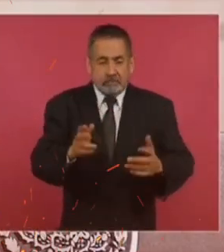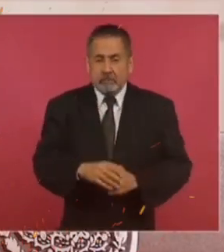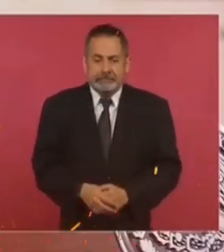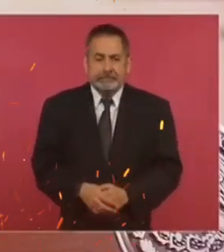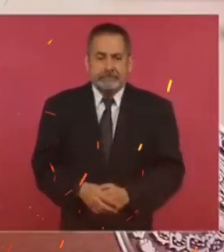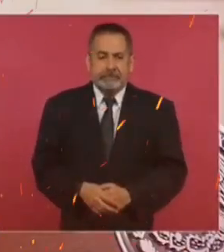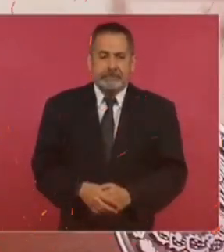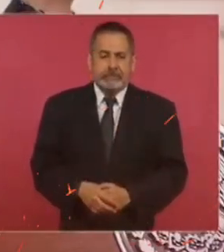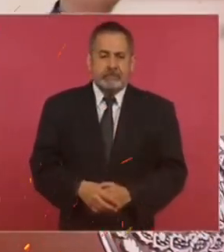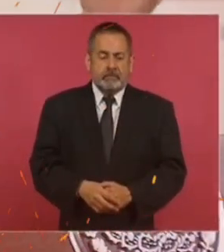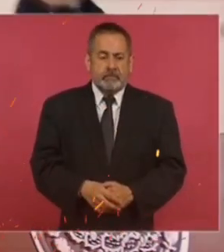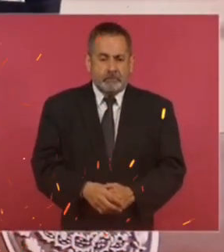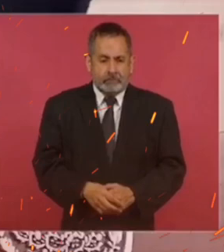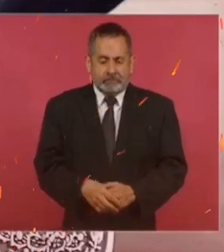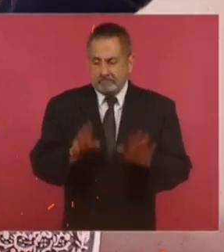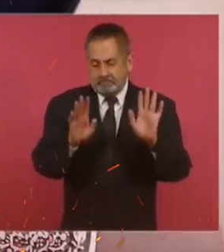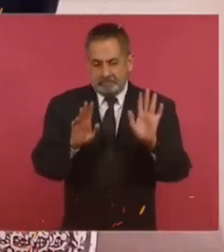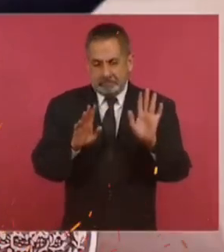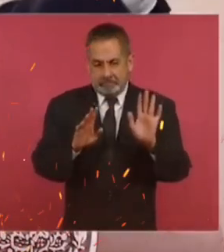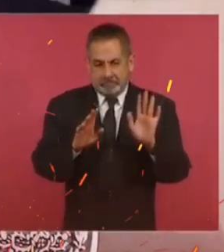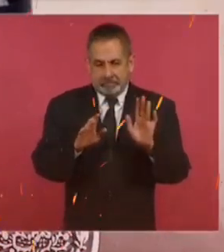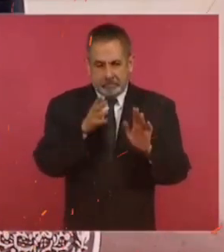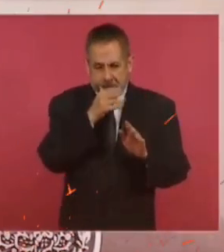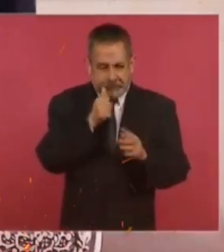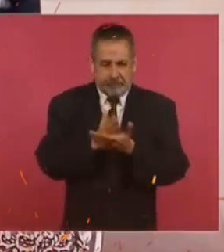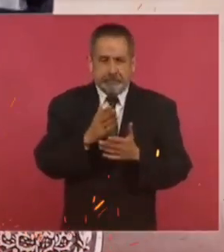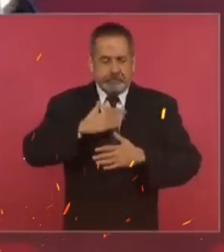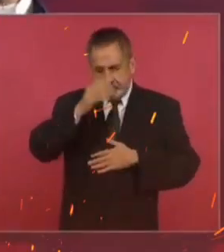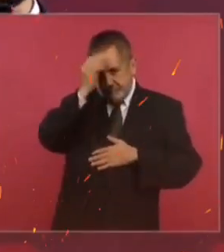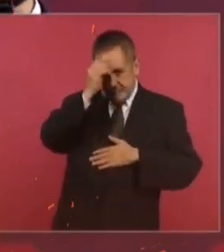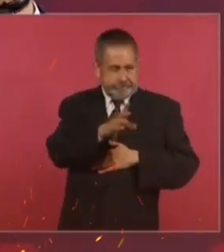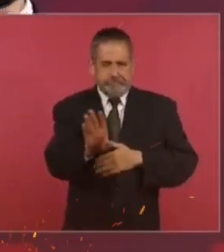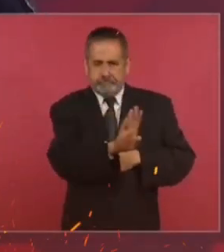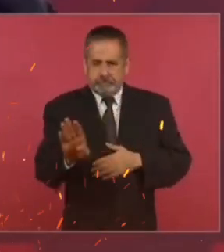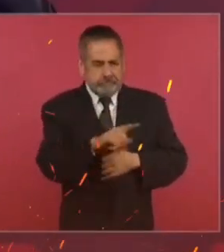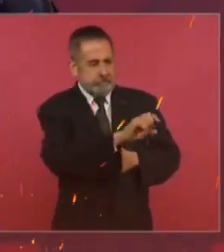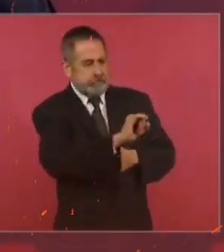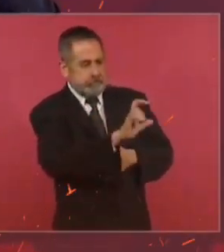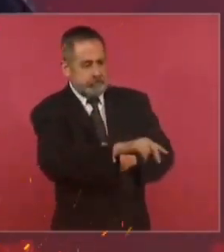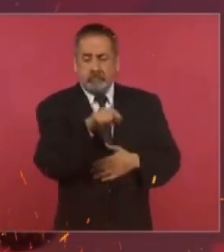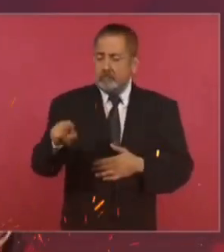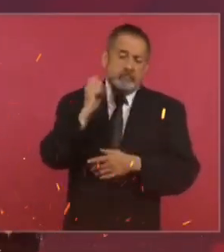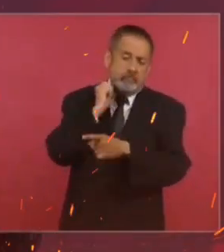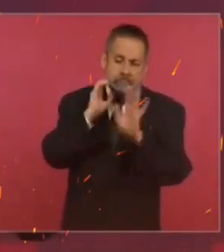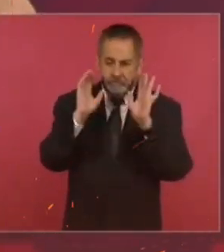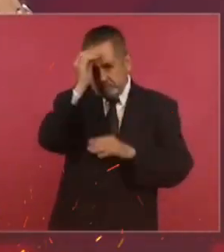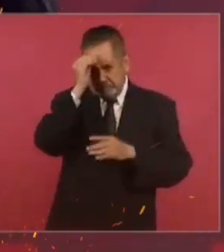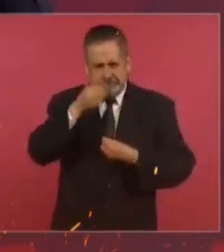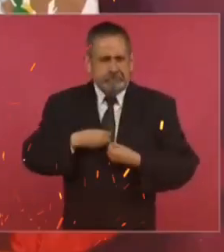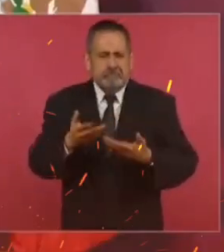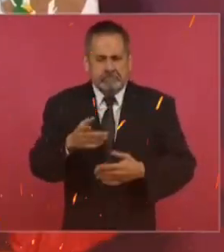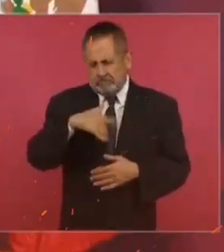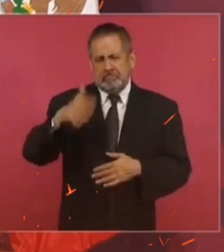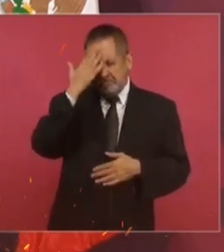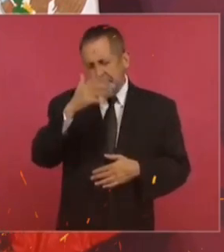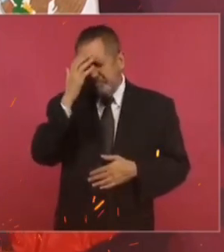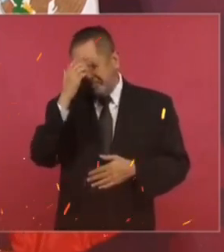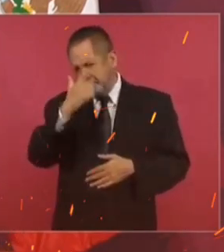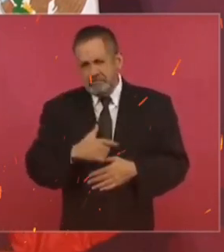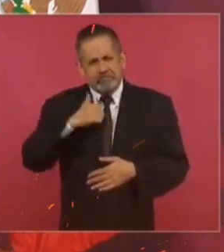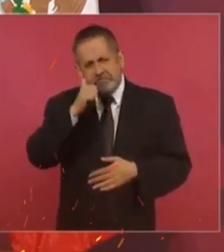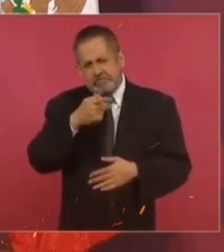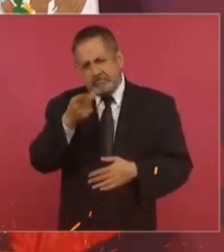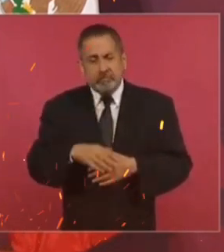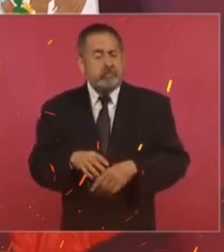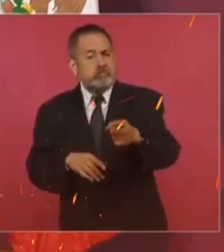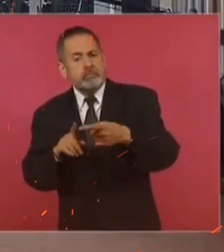al año. Pero ese es un asunto entre poderes. Es mi opinión, la externo, porque es de dominio público. Yo siempre he dicho lo mismo.